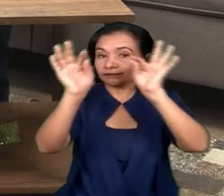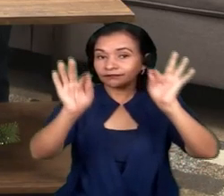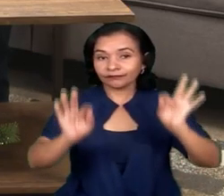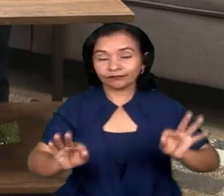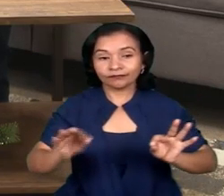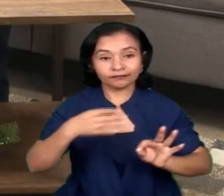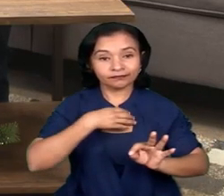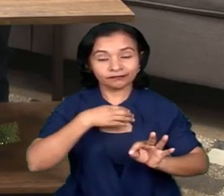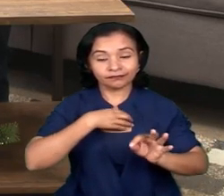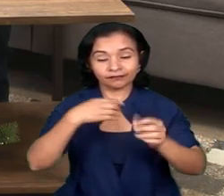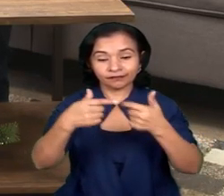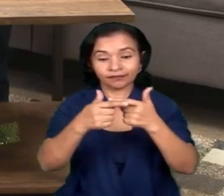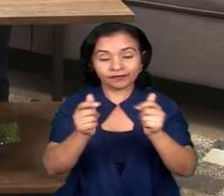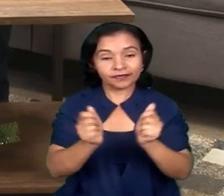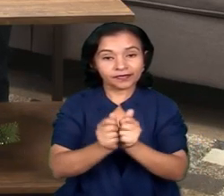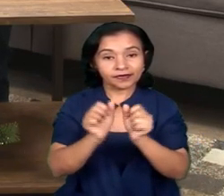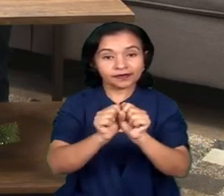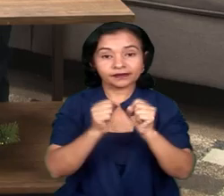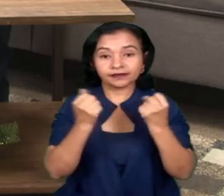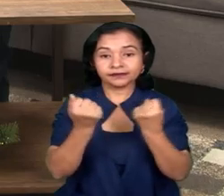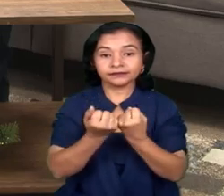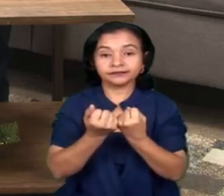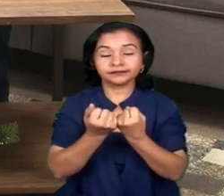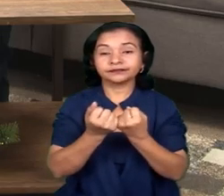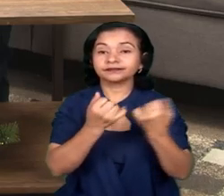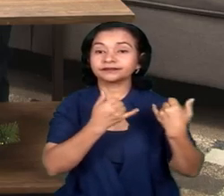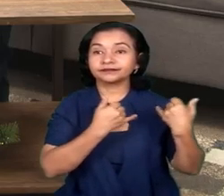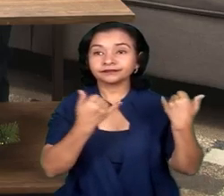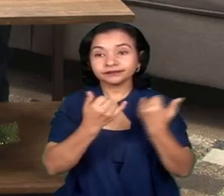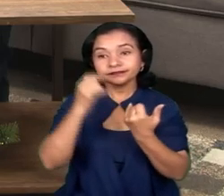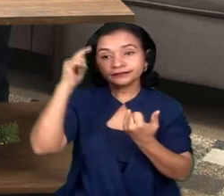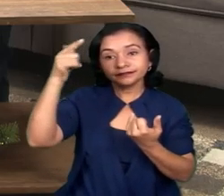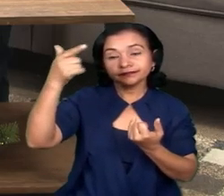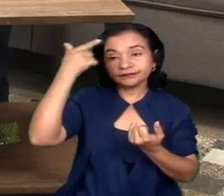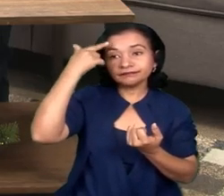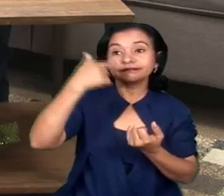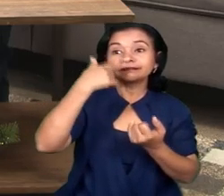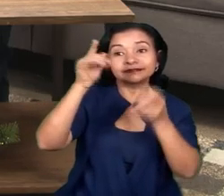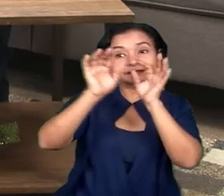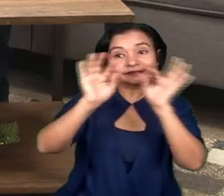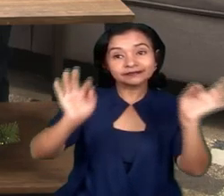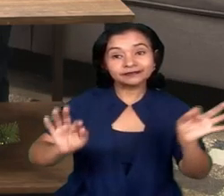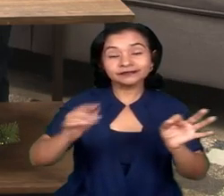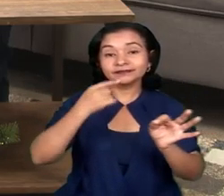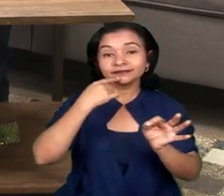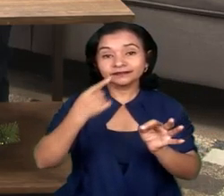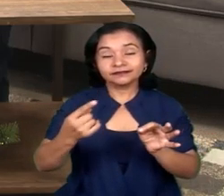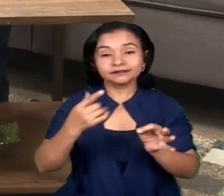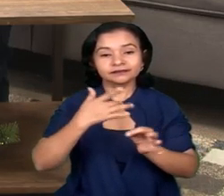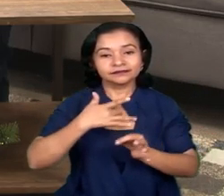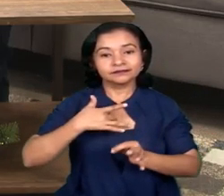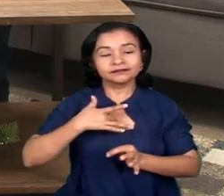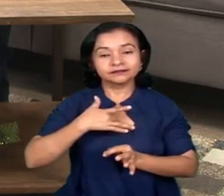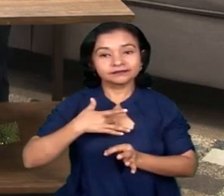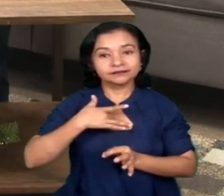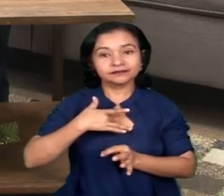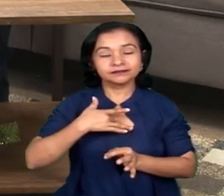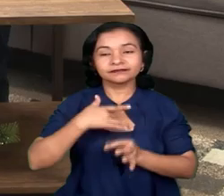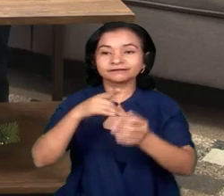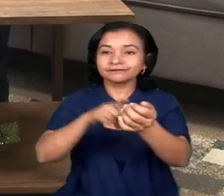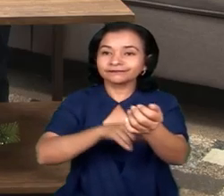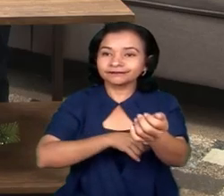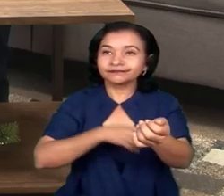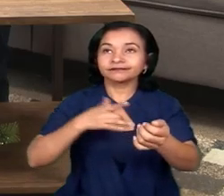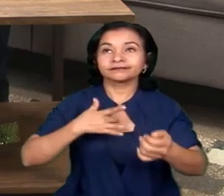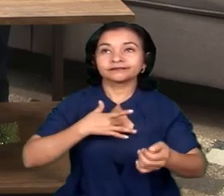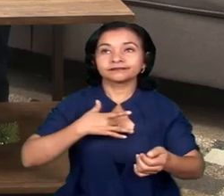primeramente a nosotros, que estamos al frente, y igual a las instituciones del Estado y al gobierno, porque creemos de que eso es lo que necesitamos. Necesitamos hermanar,